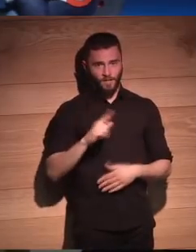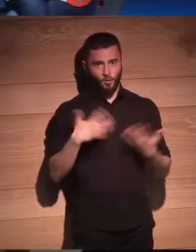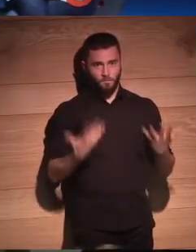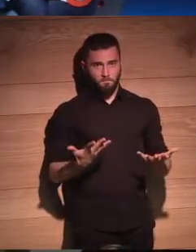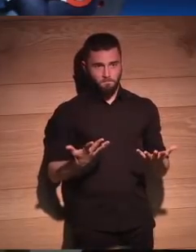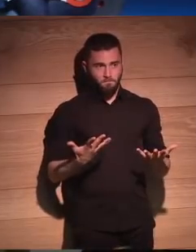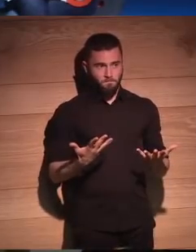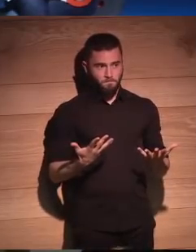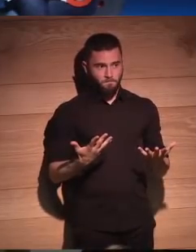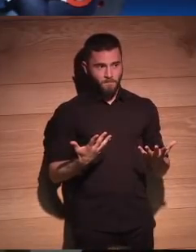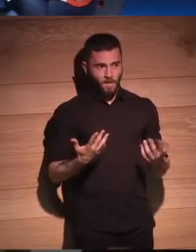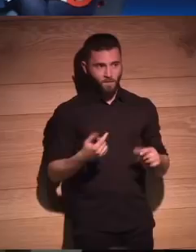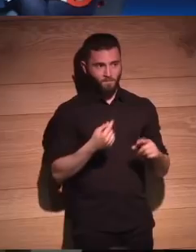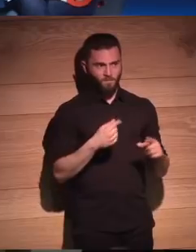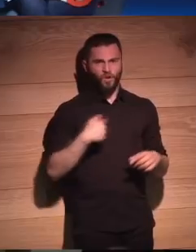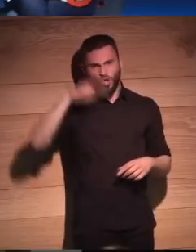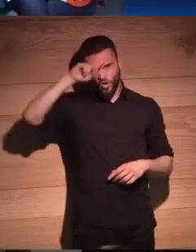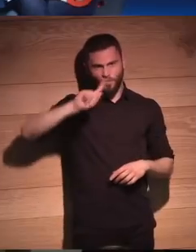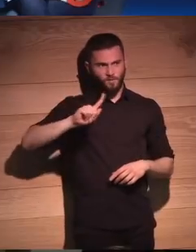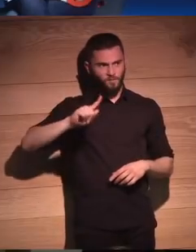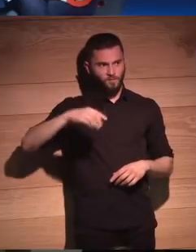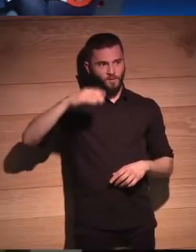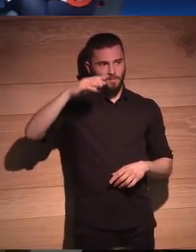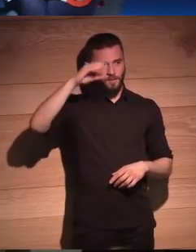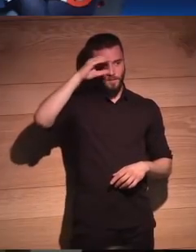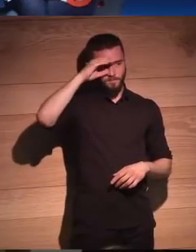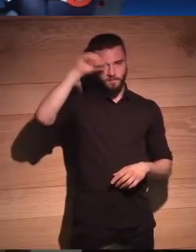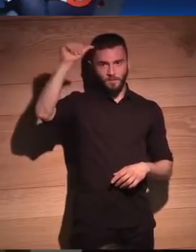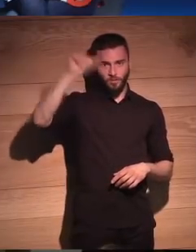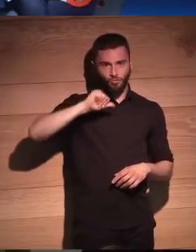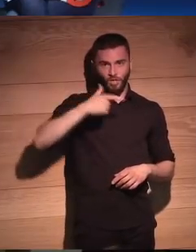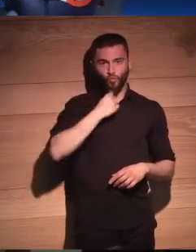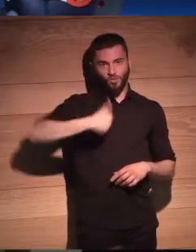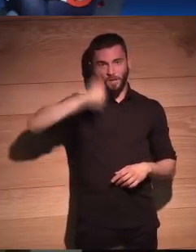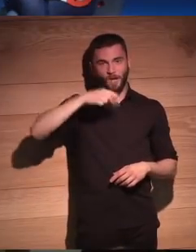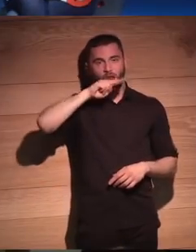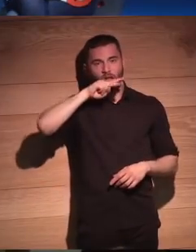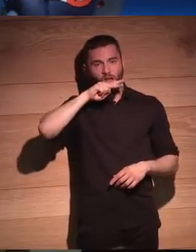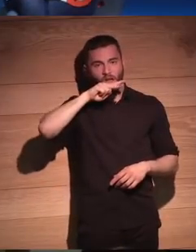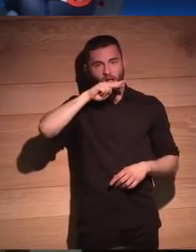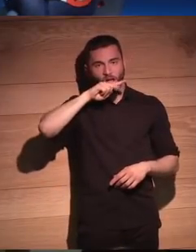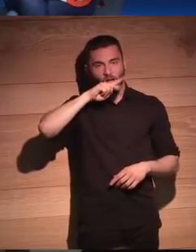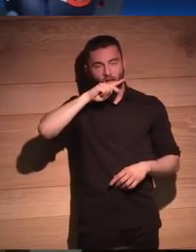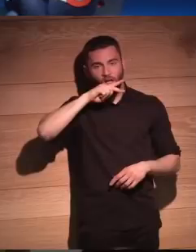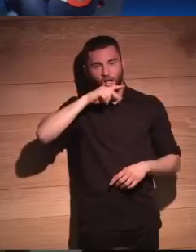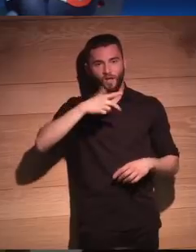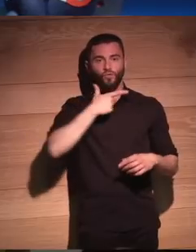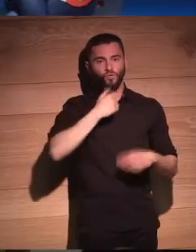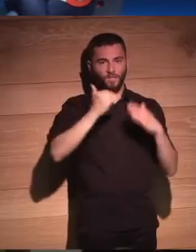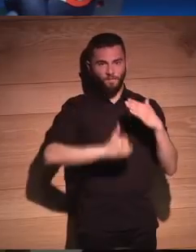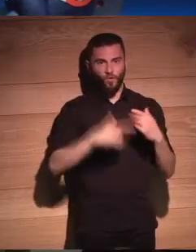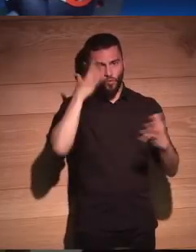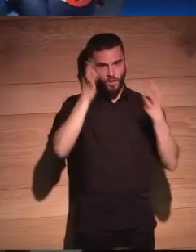haciendo trabajar No más os que a nadie. preocupéis. Yo es que me gusta más escuchar que hablar, la verdad. Estoy aprendiendo. Ese es el truco. Mira, hay un detalle que sí